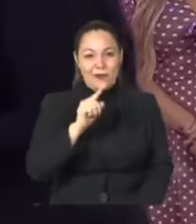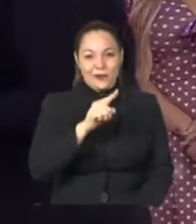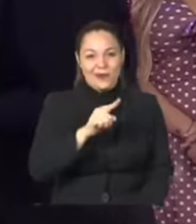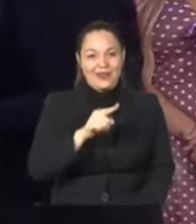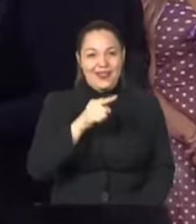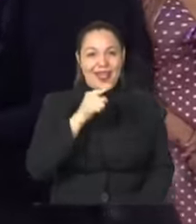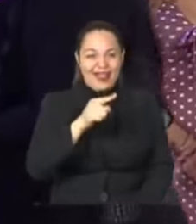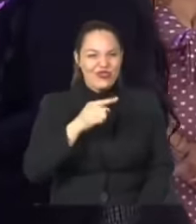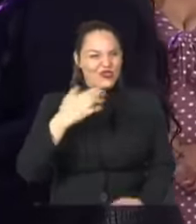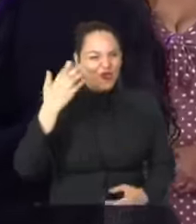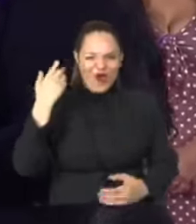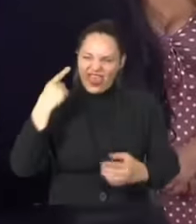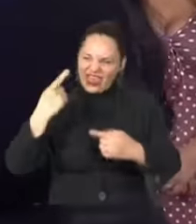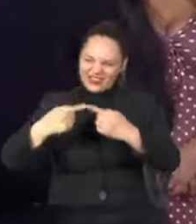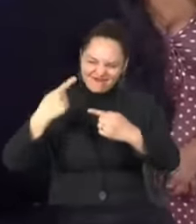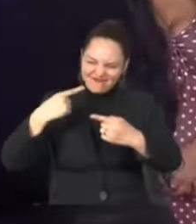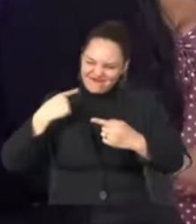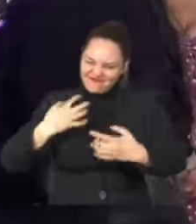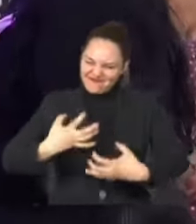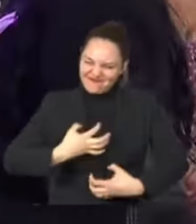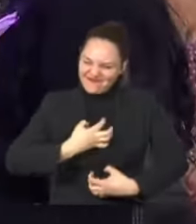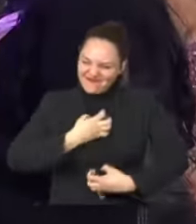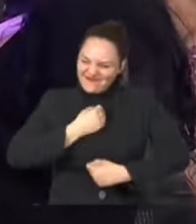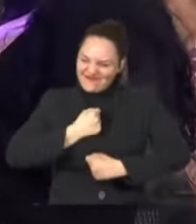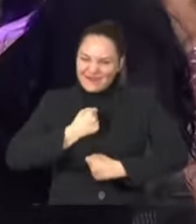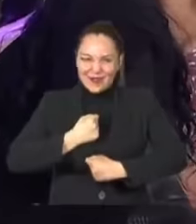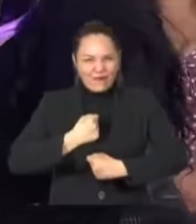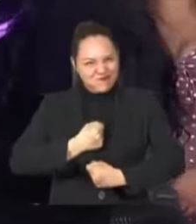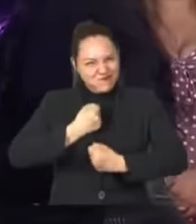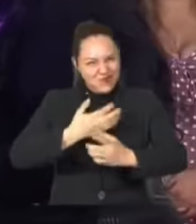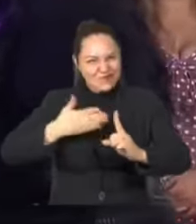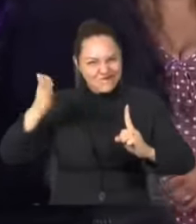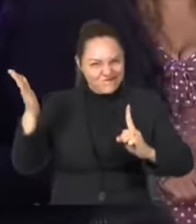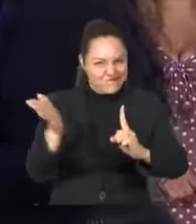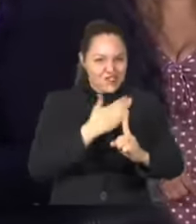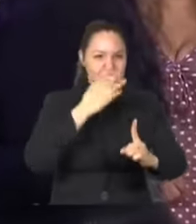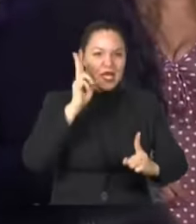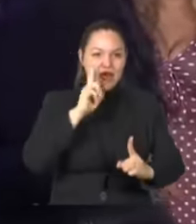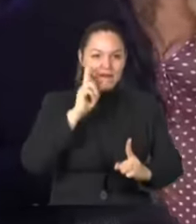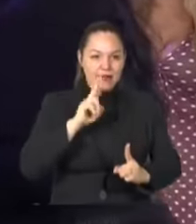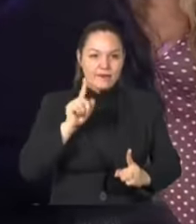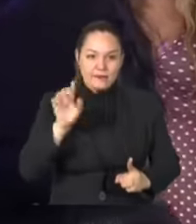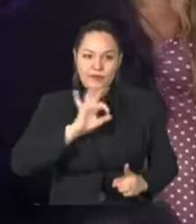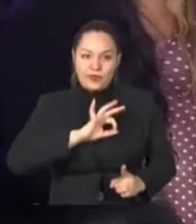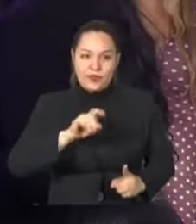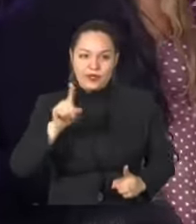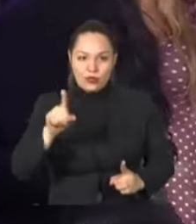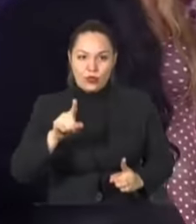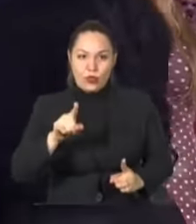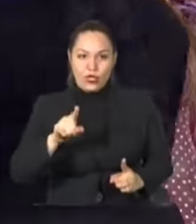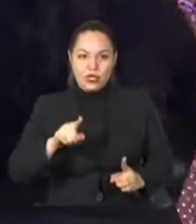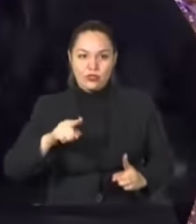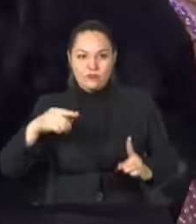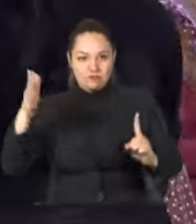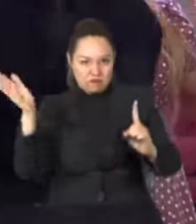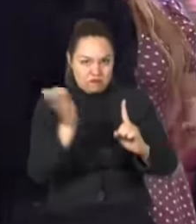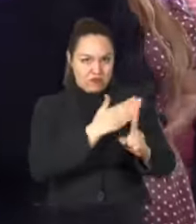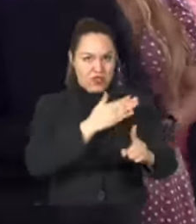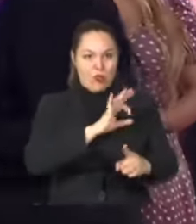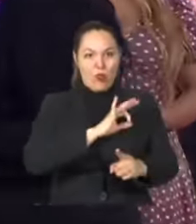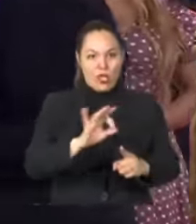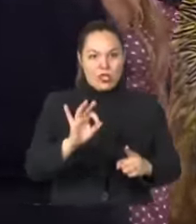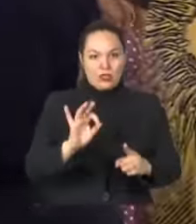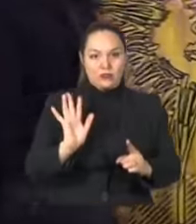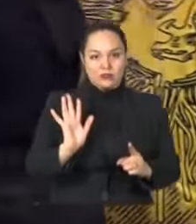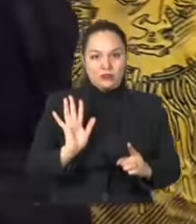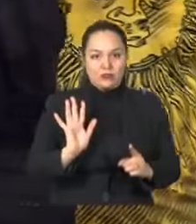hecho. Oiga, 2,000. Escúchelo bien. Dice que si puede superar a mi neurosis en la fuerza. Es el